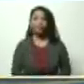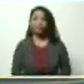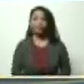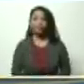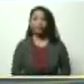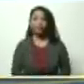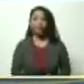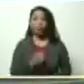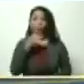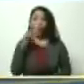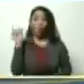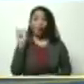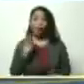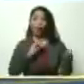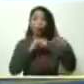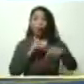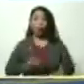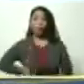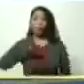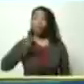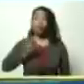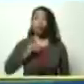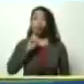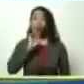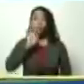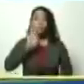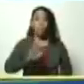bueno esto es un acuerdo muy importante es un paso